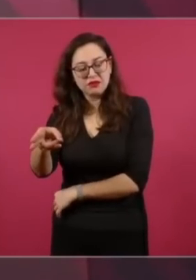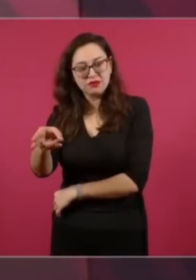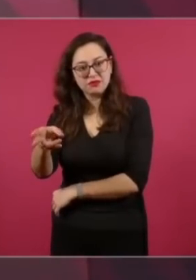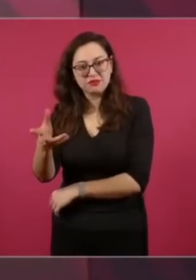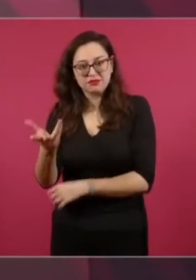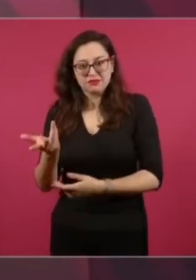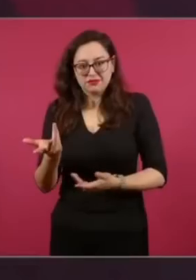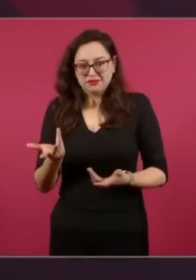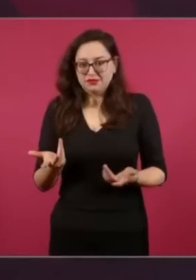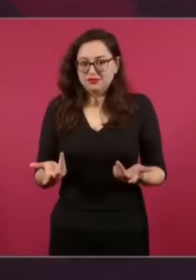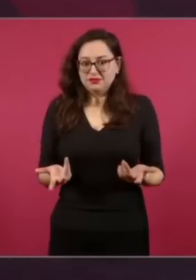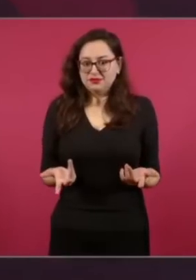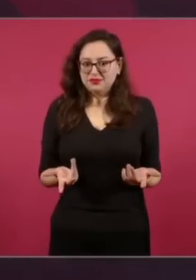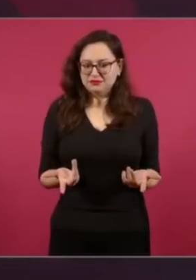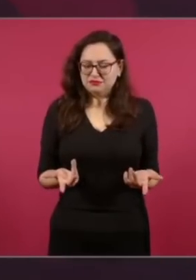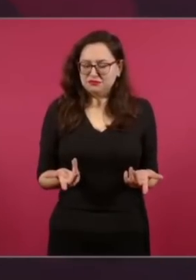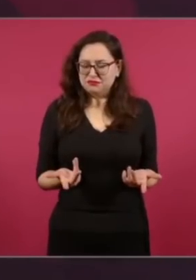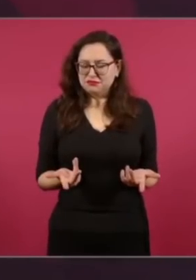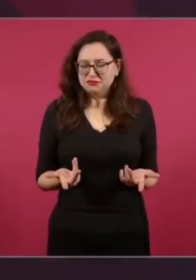de la reforma constitucional